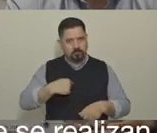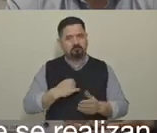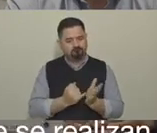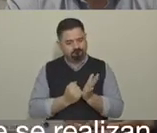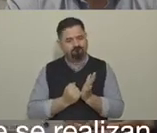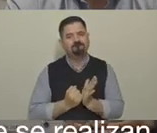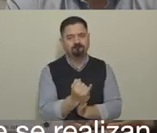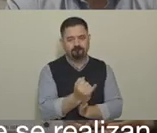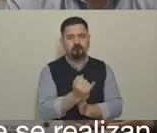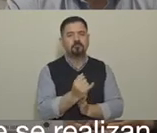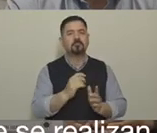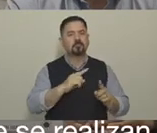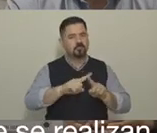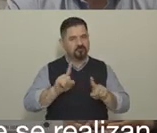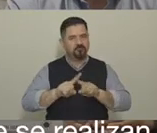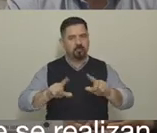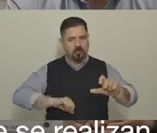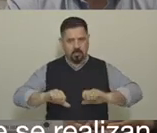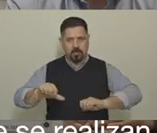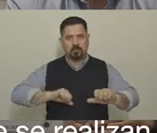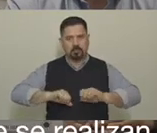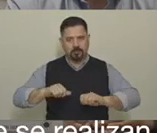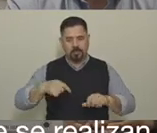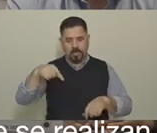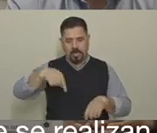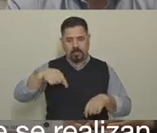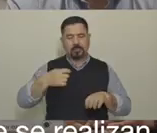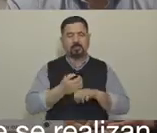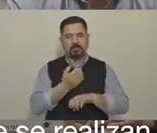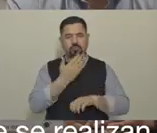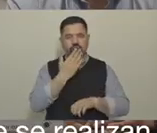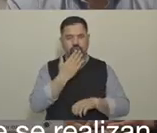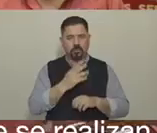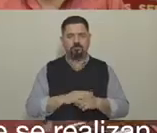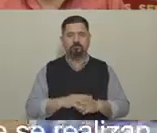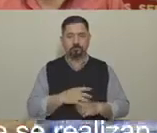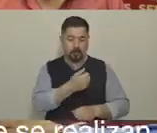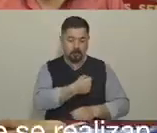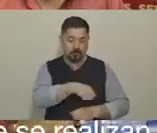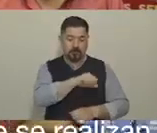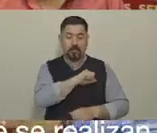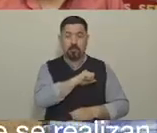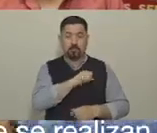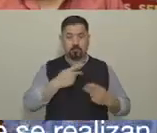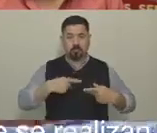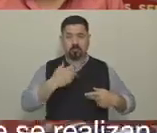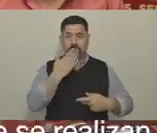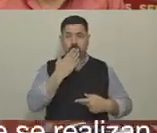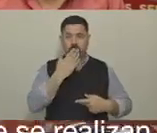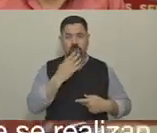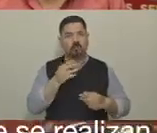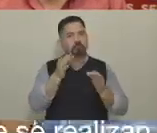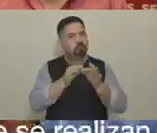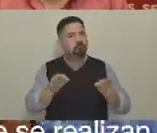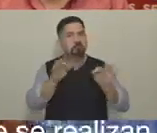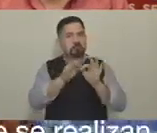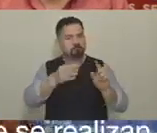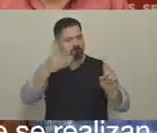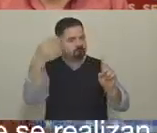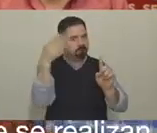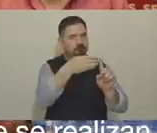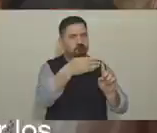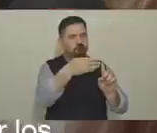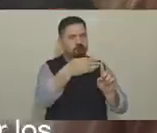necesarias con respecto a las diversas actividades que se realizan en el estado. La salud de los sonorenses es la